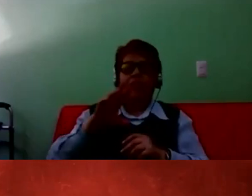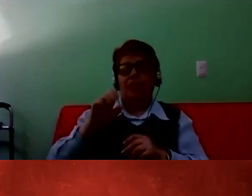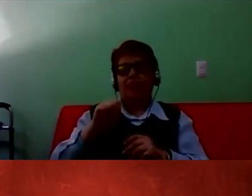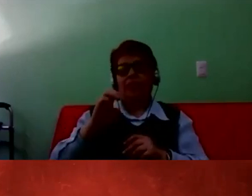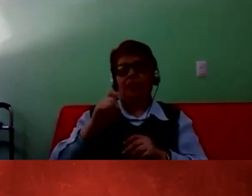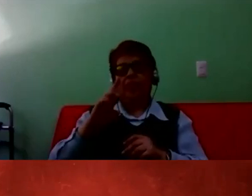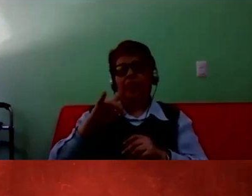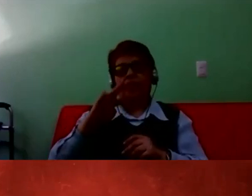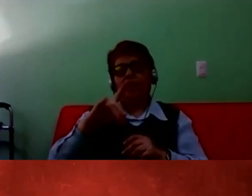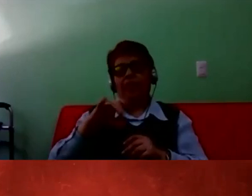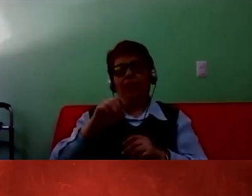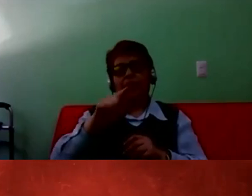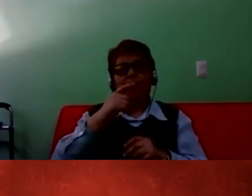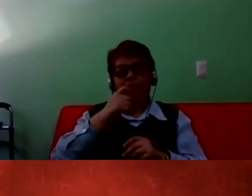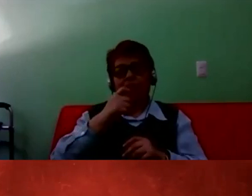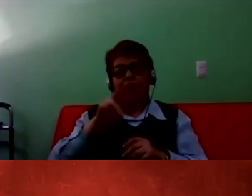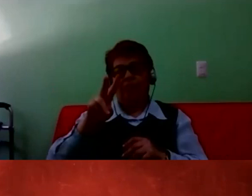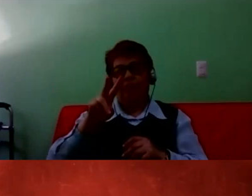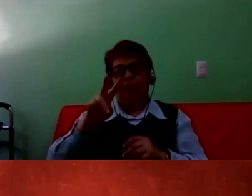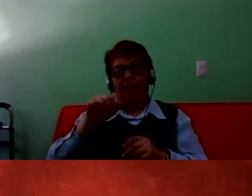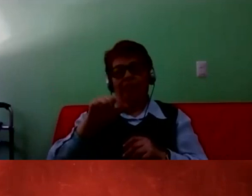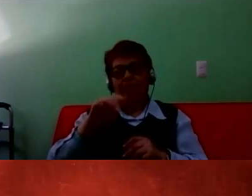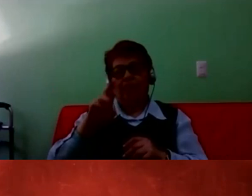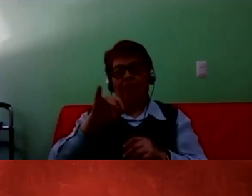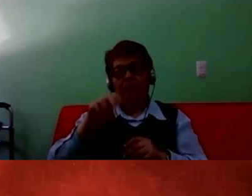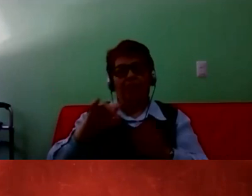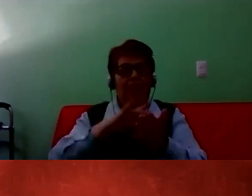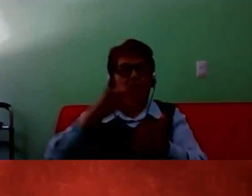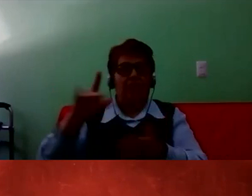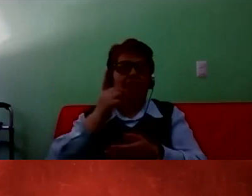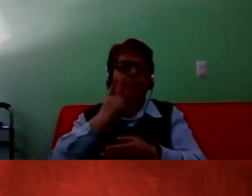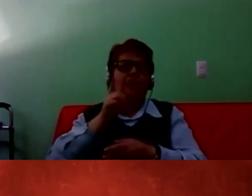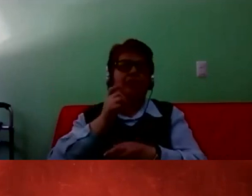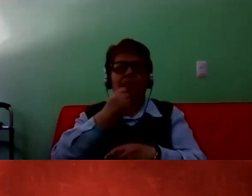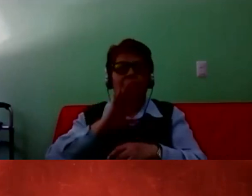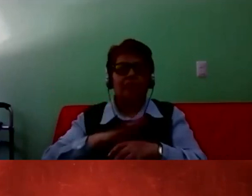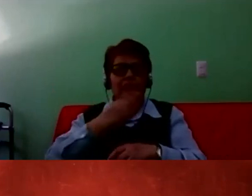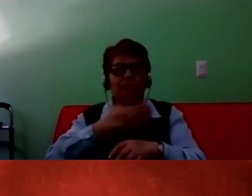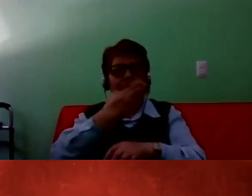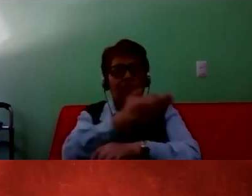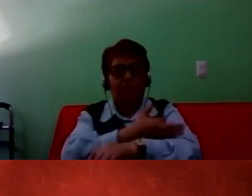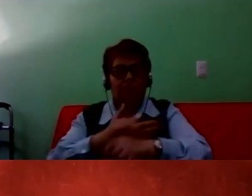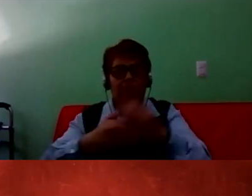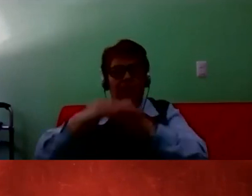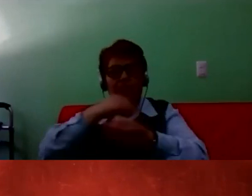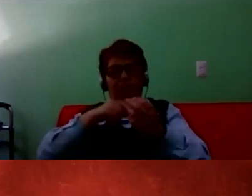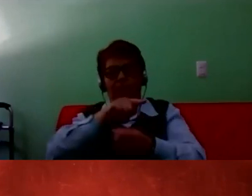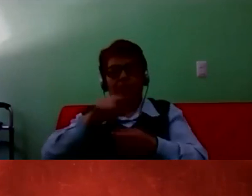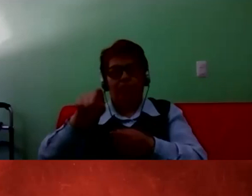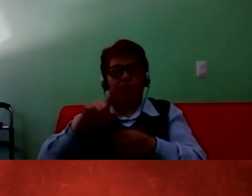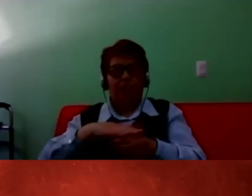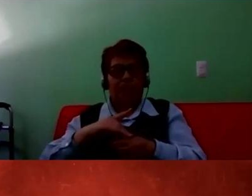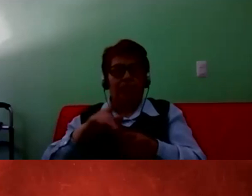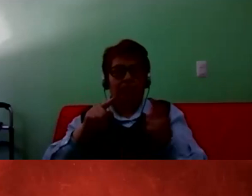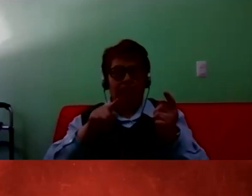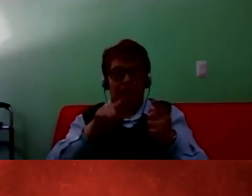amable. Adelante, diputado Valentín. Le agradezco, diputado secretario. Muy buena tarde a todas y todos, porque han